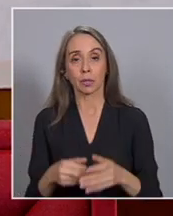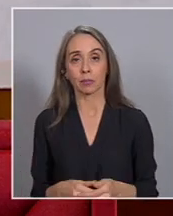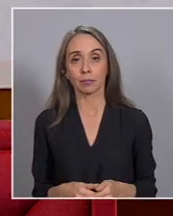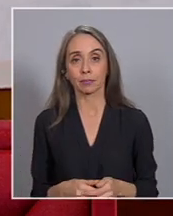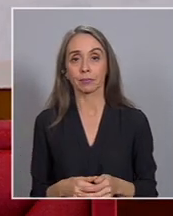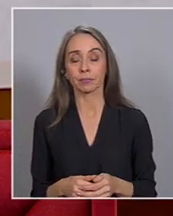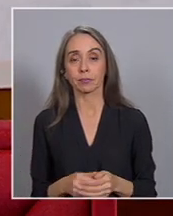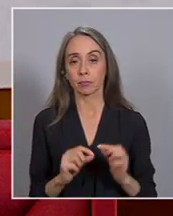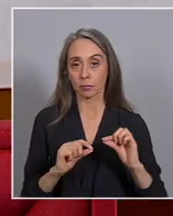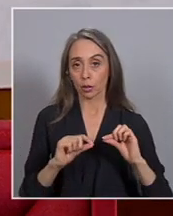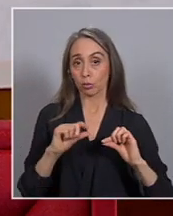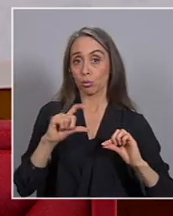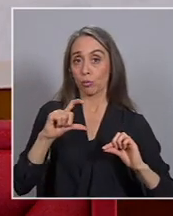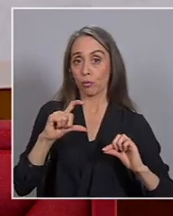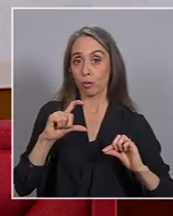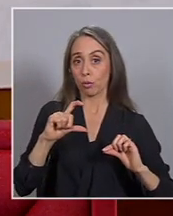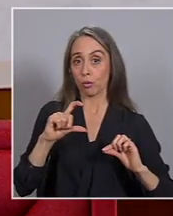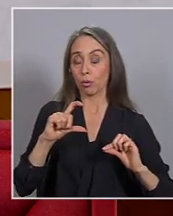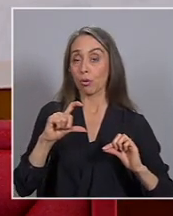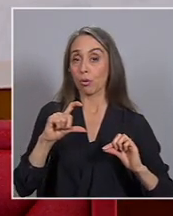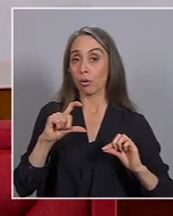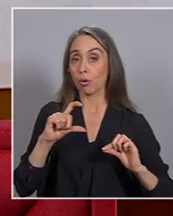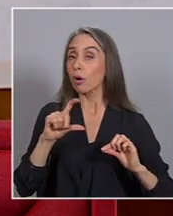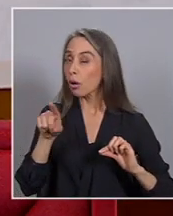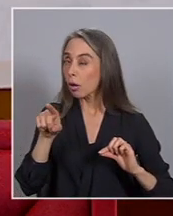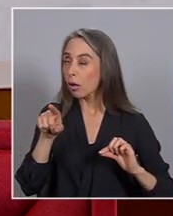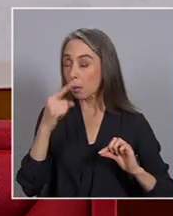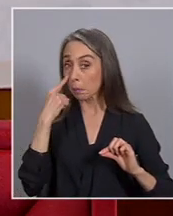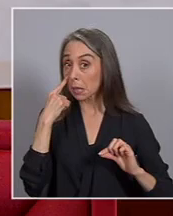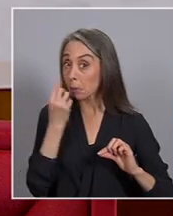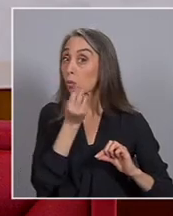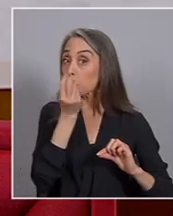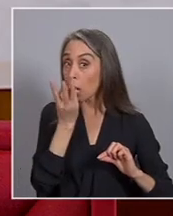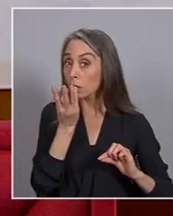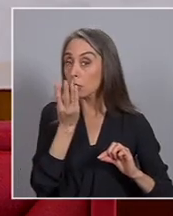Hemos incrementado en, noten esta cifra,